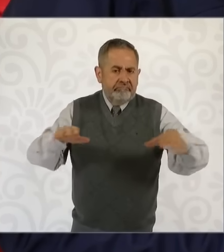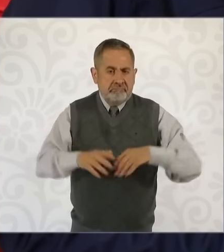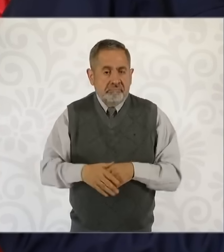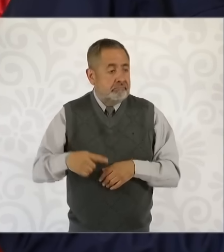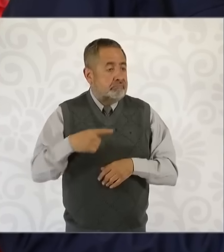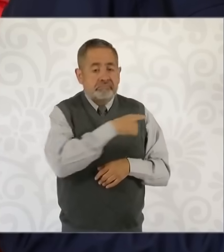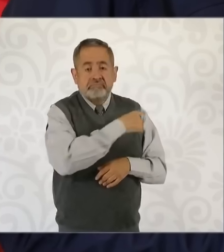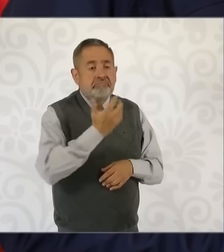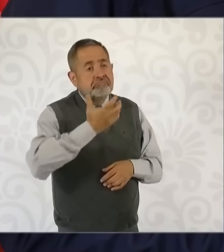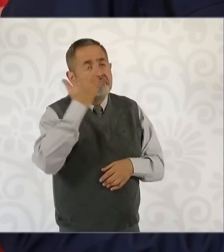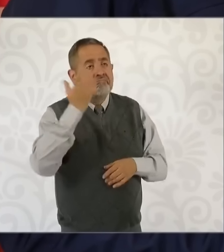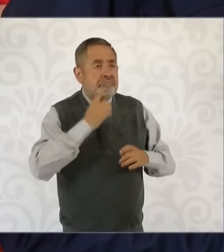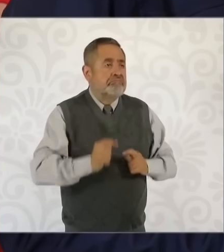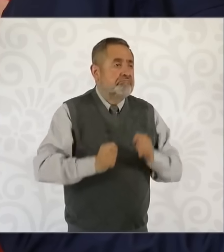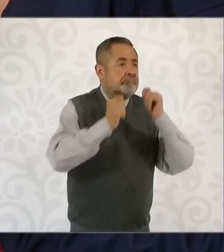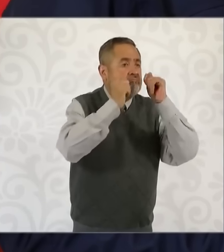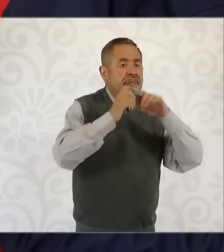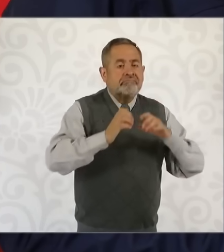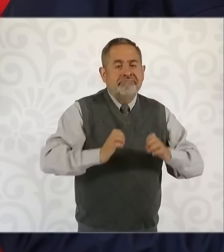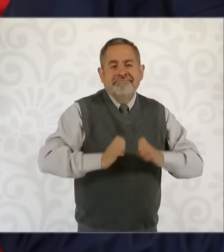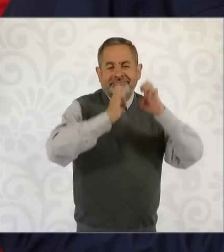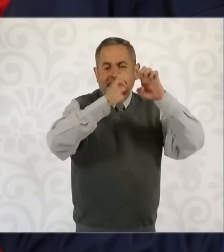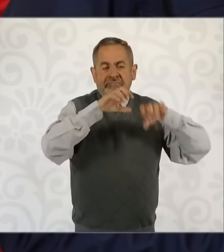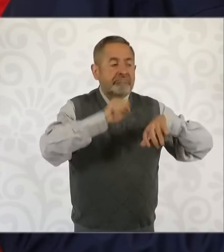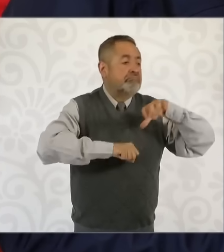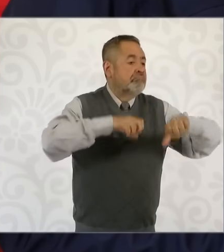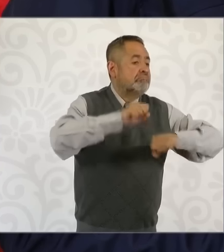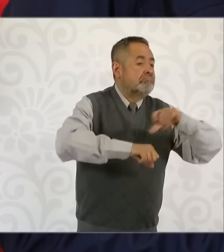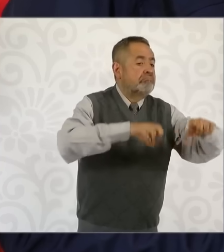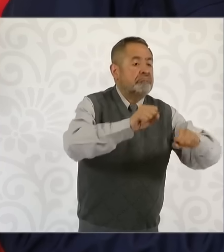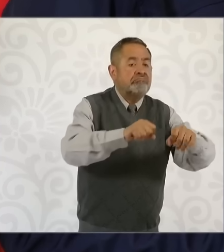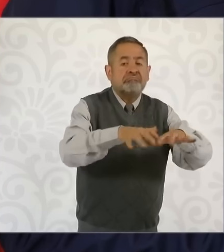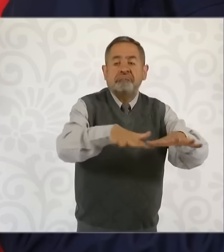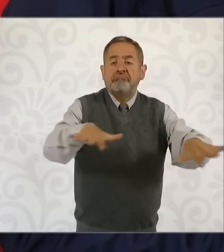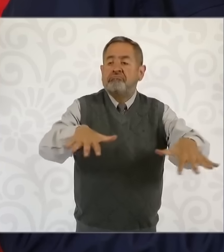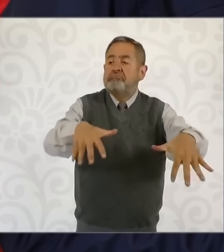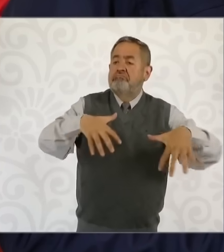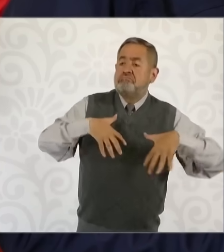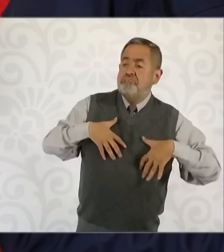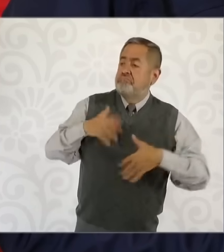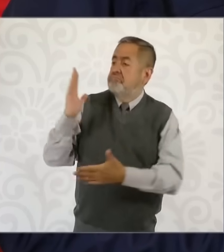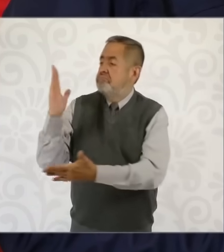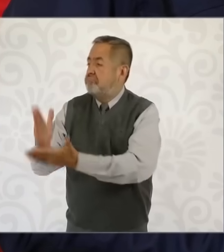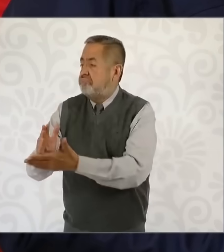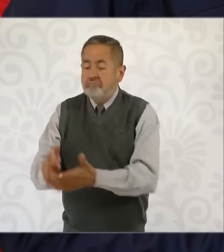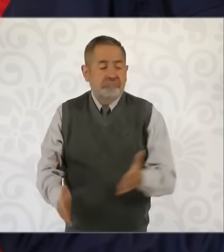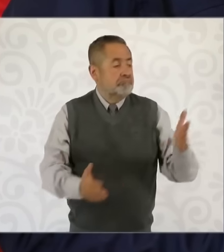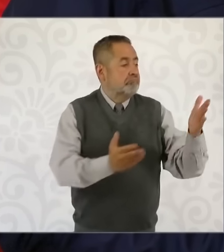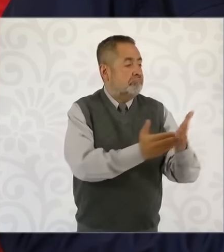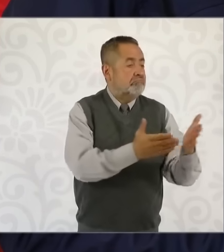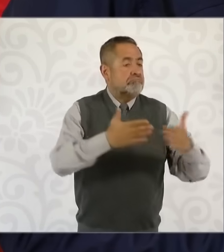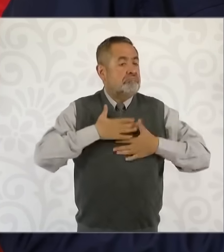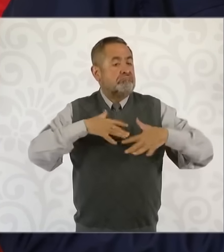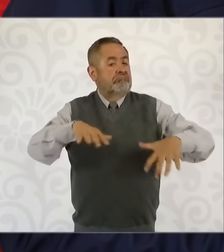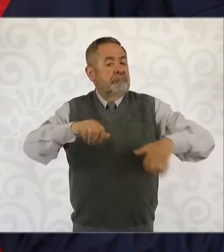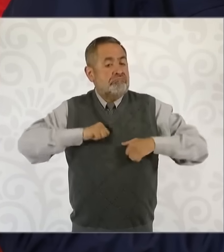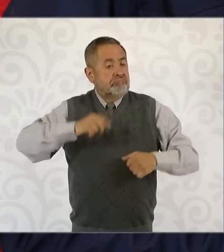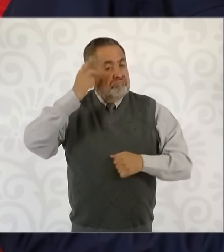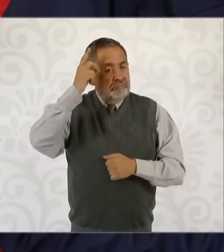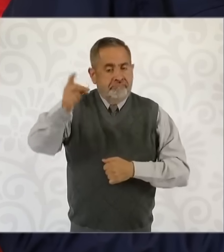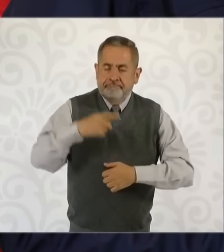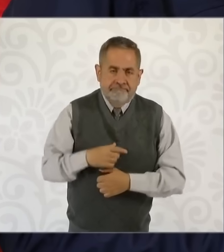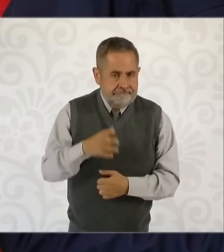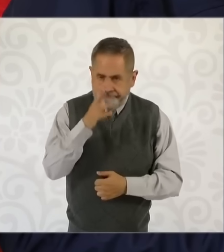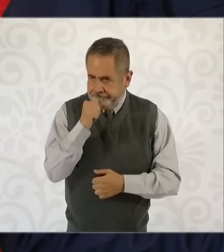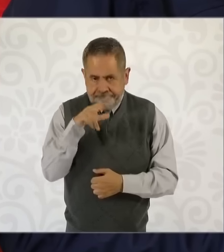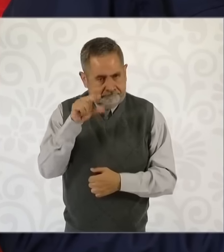quedaron acostumbrados, y porque hay una historia de saqueo de las playas nayaritas, de Jalisco también, pero ahorita voy a hablar